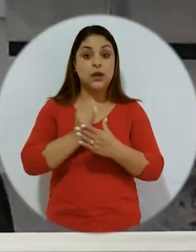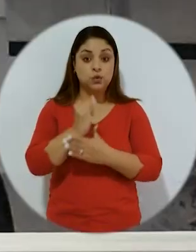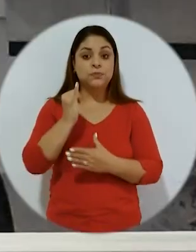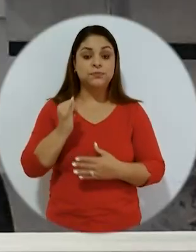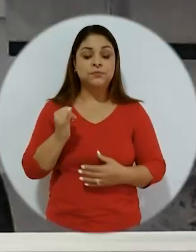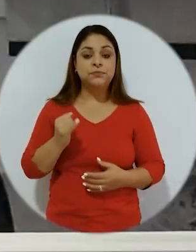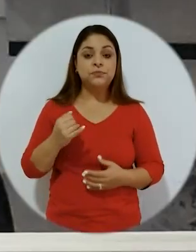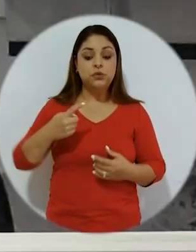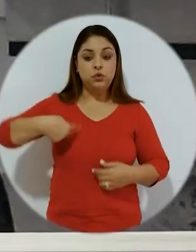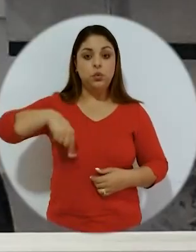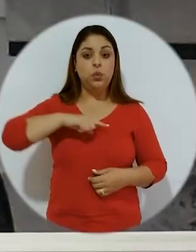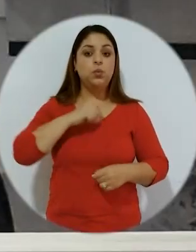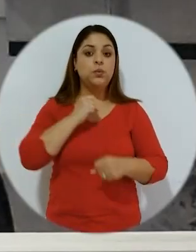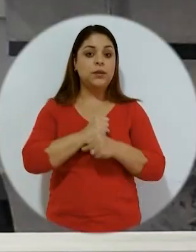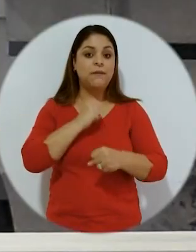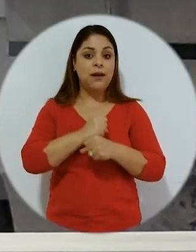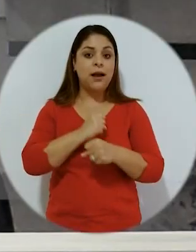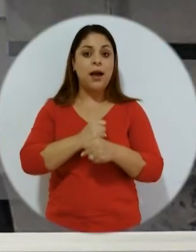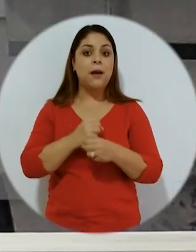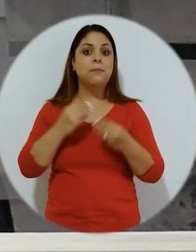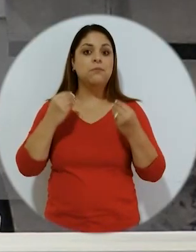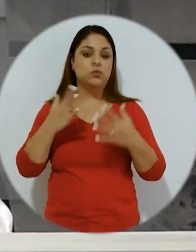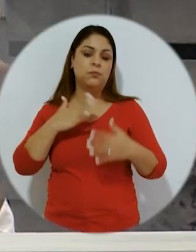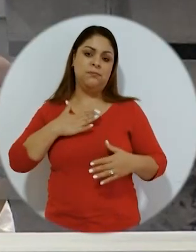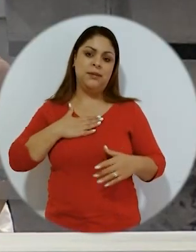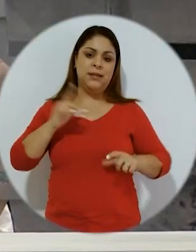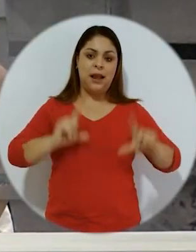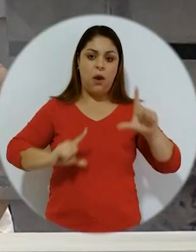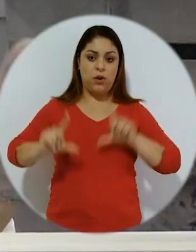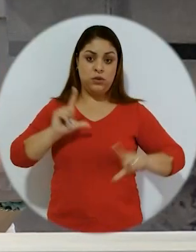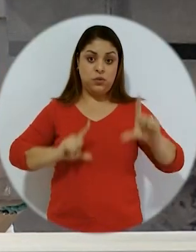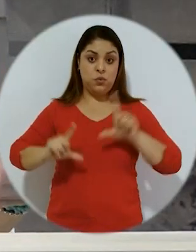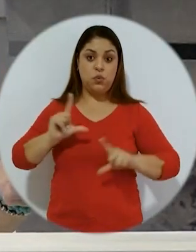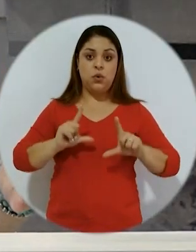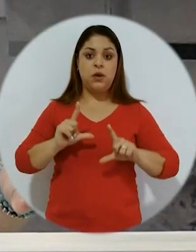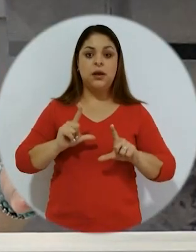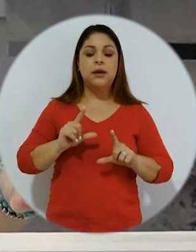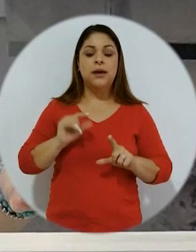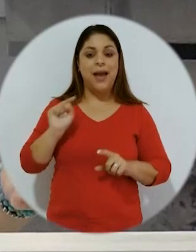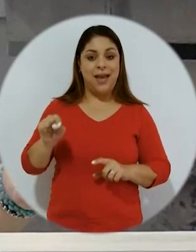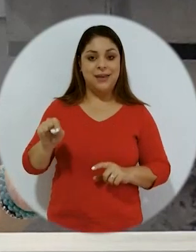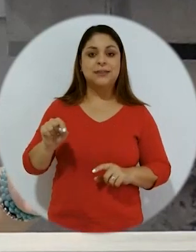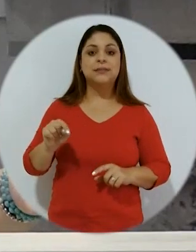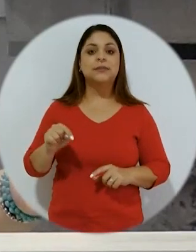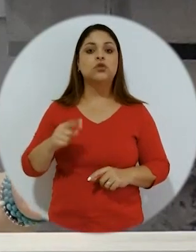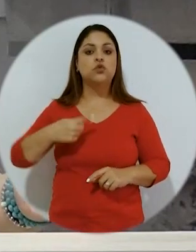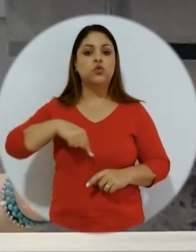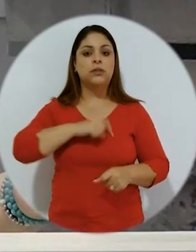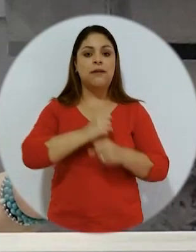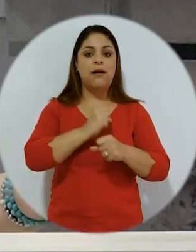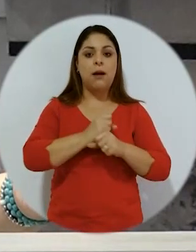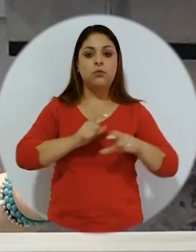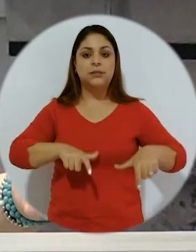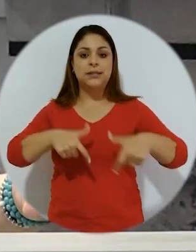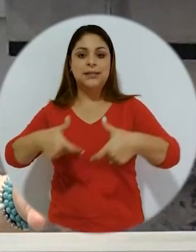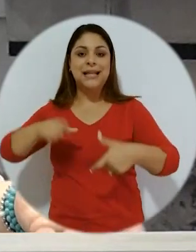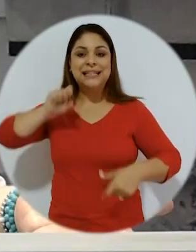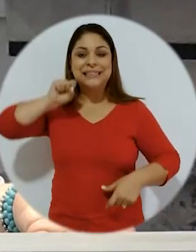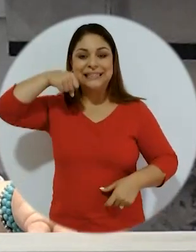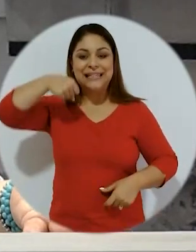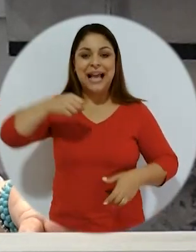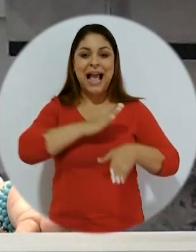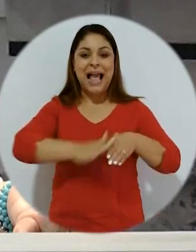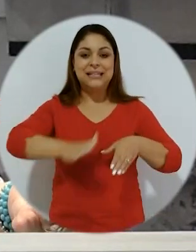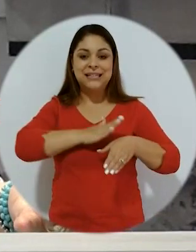de la investigación, nosotros trabajamos mucho en mi laboratorio, que es el laboratorio de biorefinería. Nosotros trabajamos con desechos